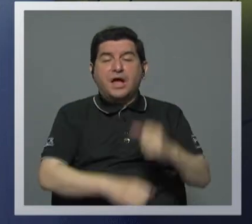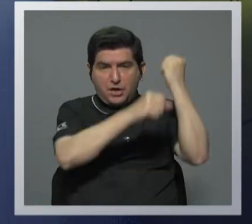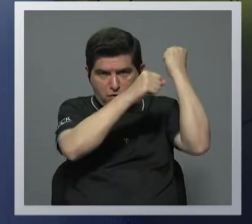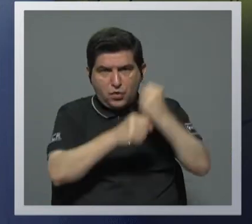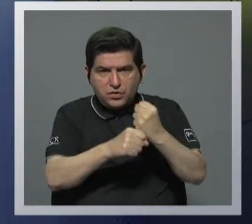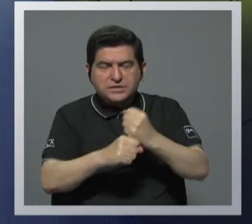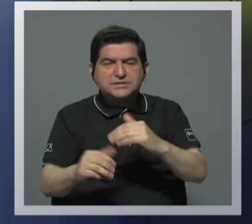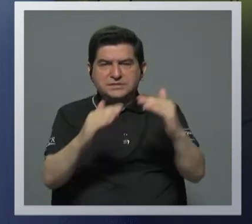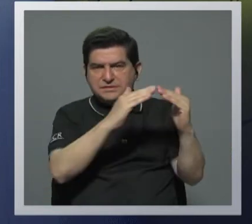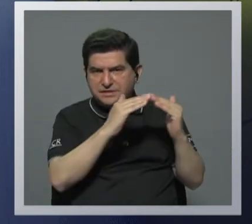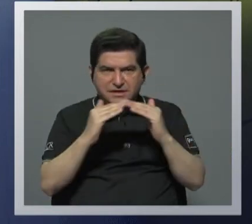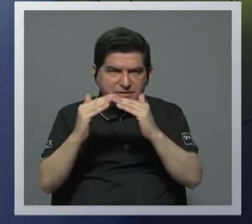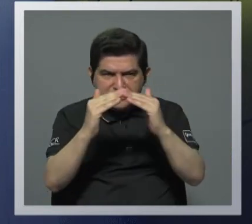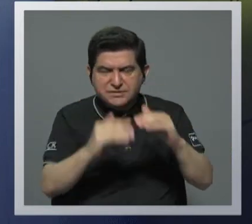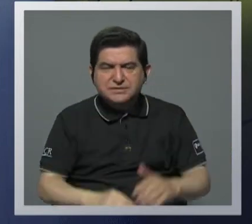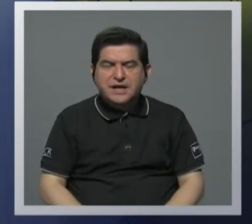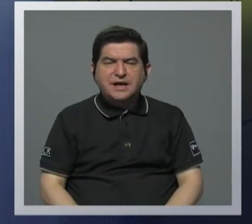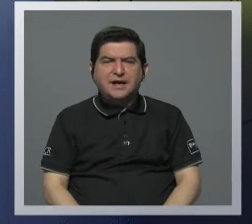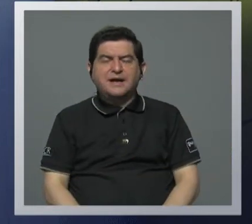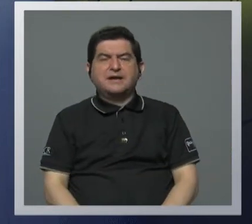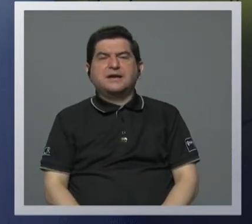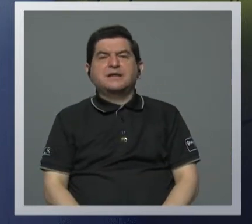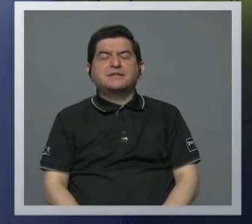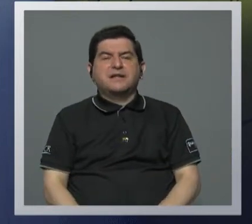ciudad de México,